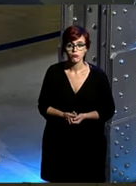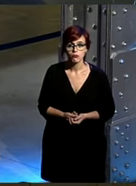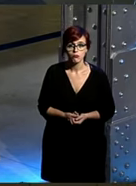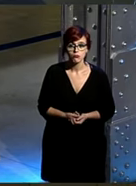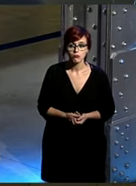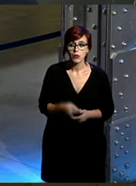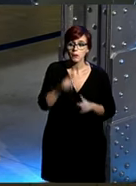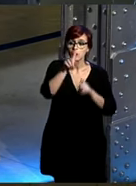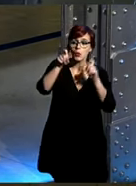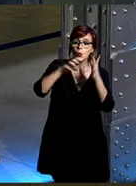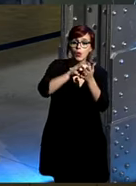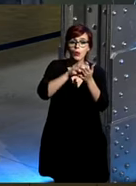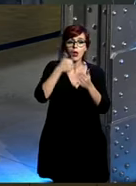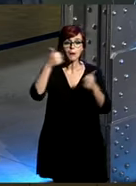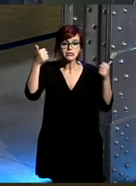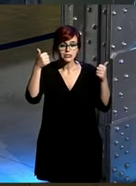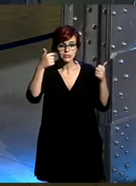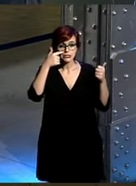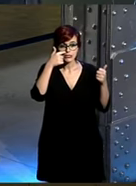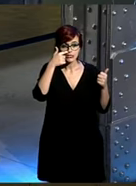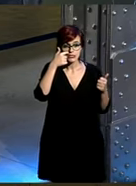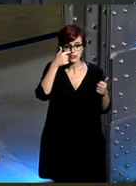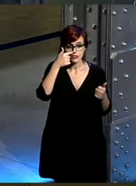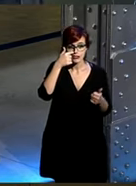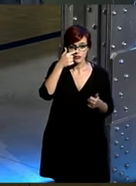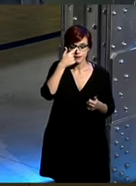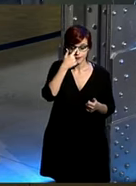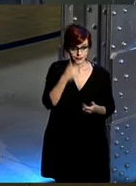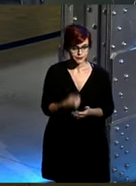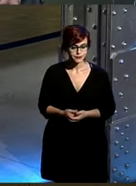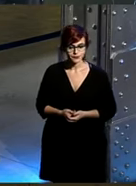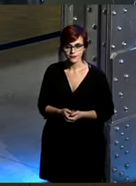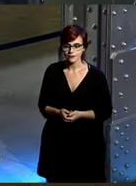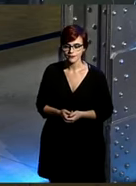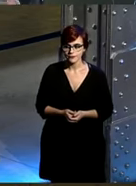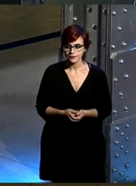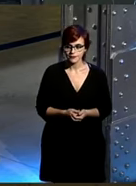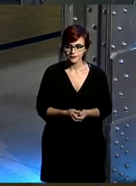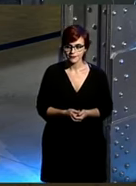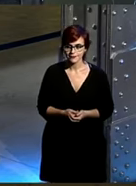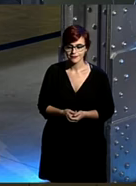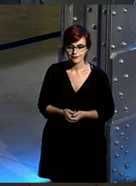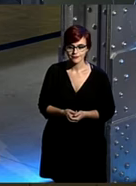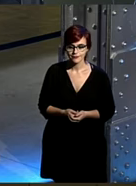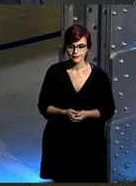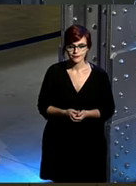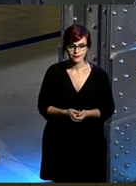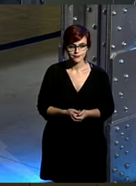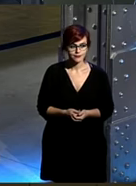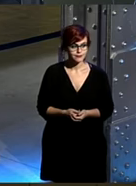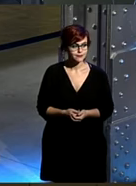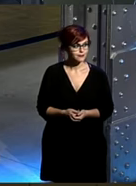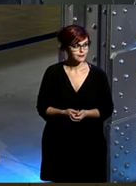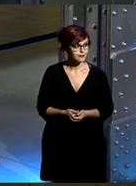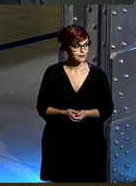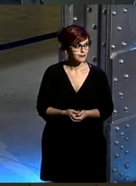¿Hay alguna pregunta más? Sí, también por ahí arriba. Ahora no lo antes, veo. vale, sí.